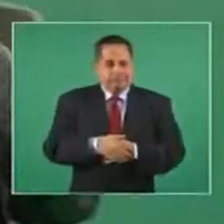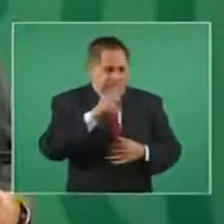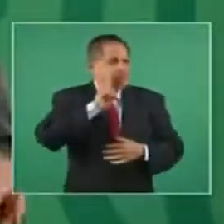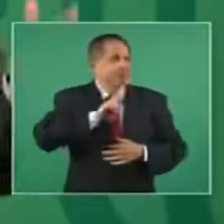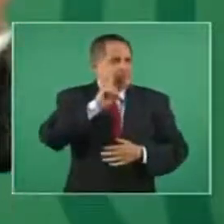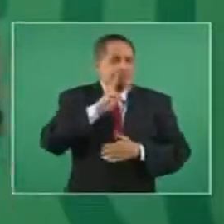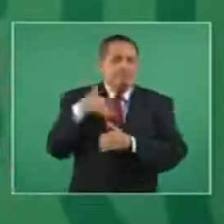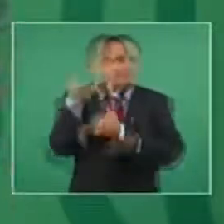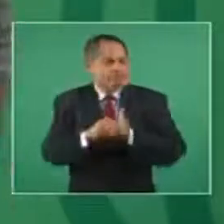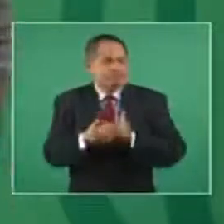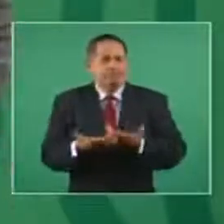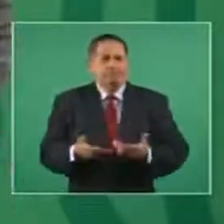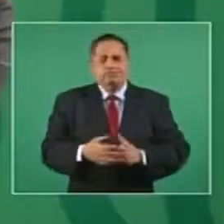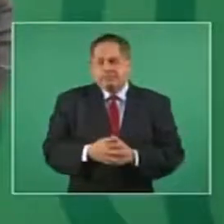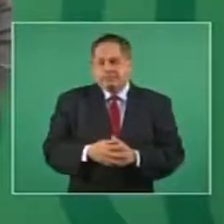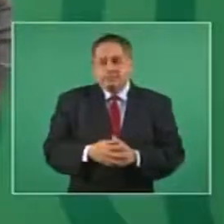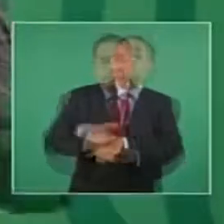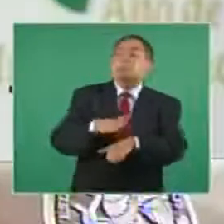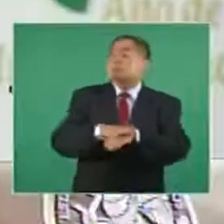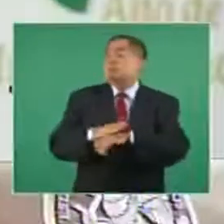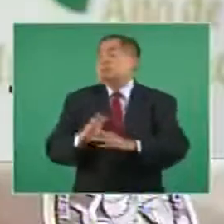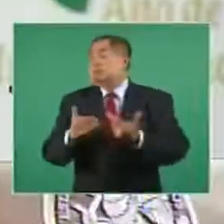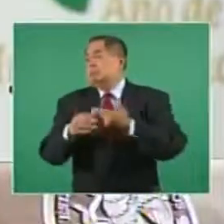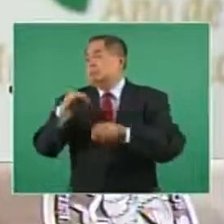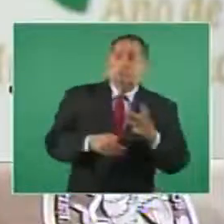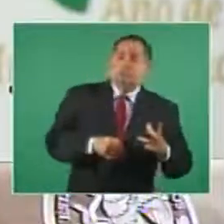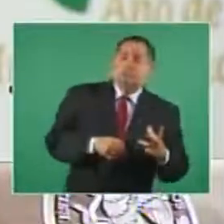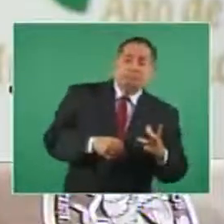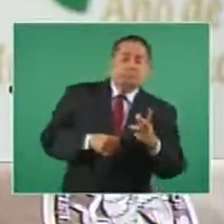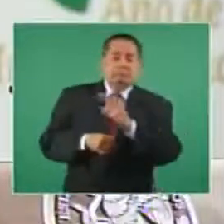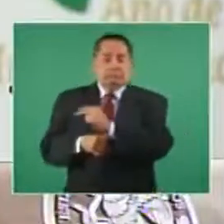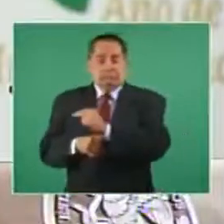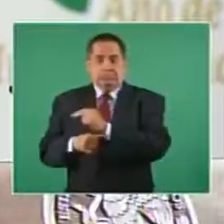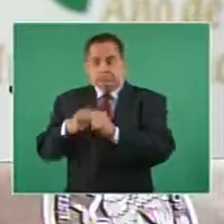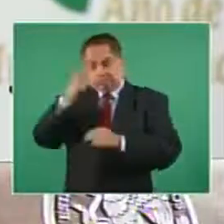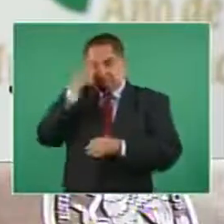vuelvan a agrupar para que llamen al pueblo a que voten para que yo me vaya.